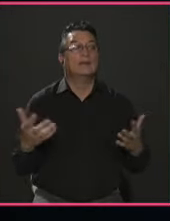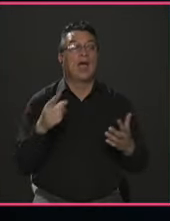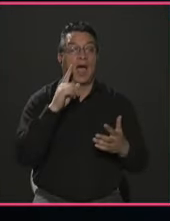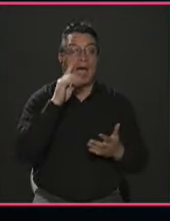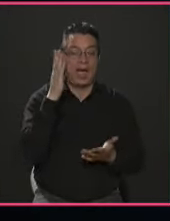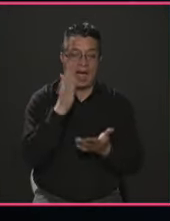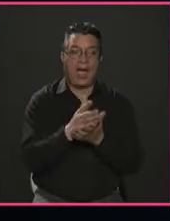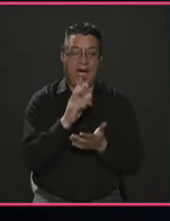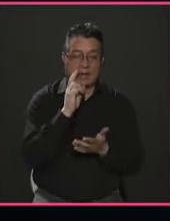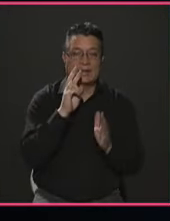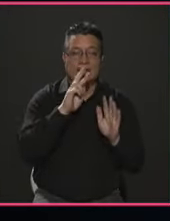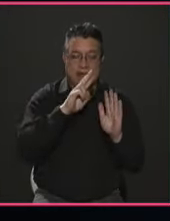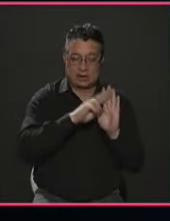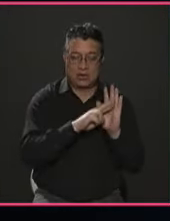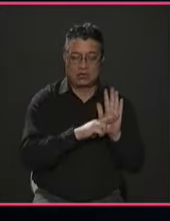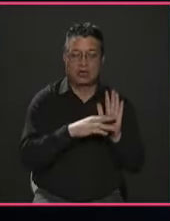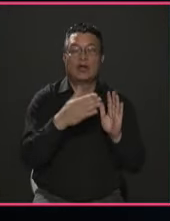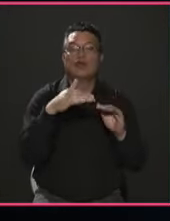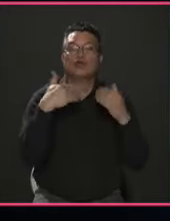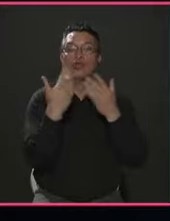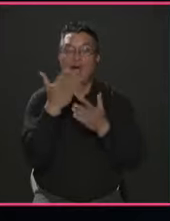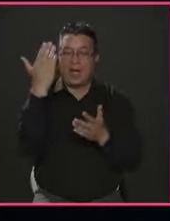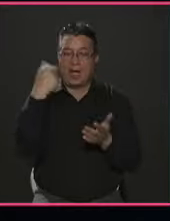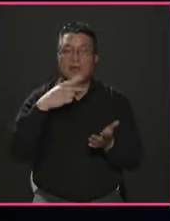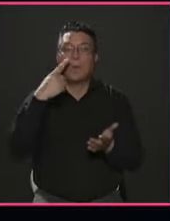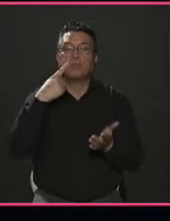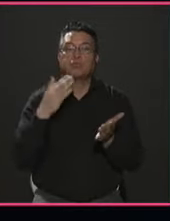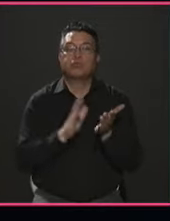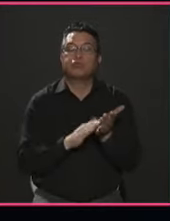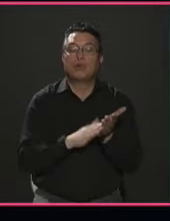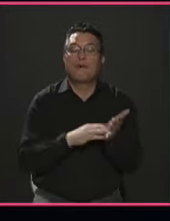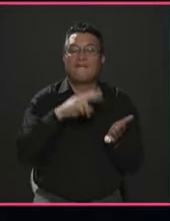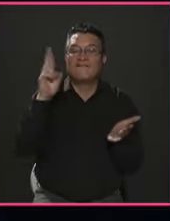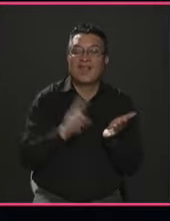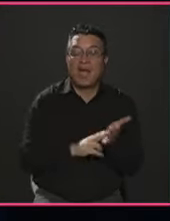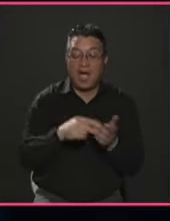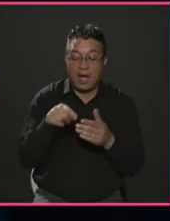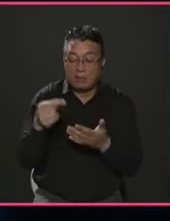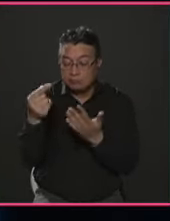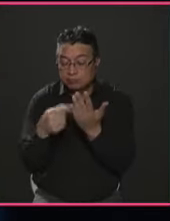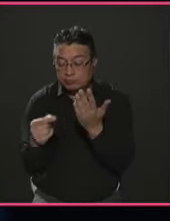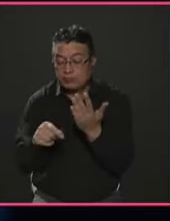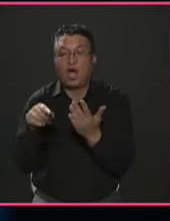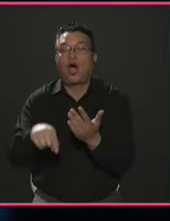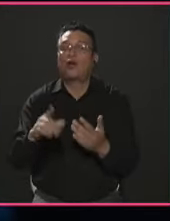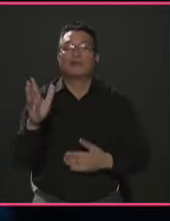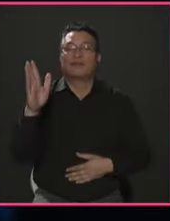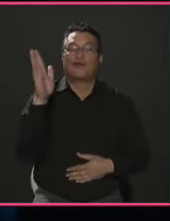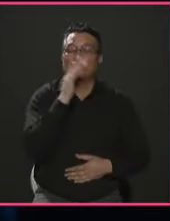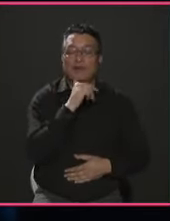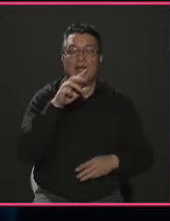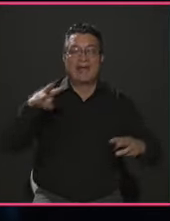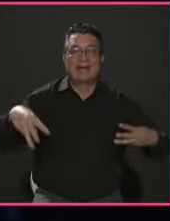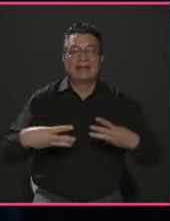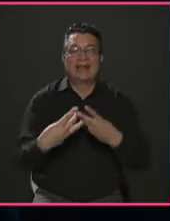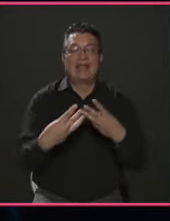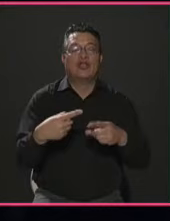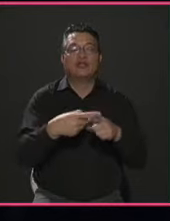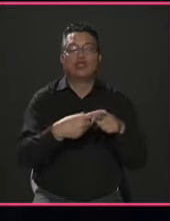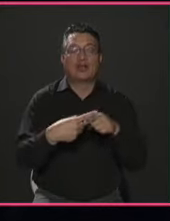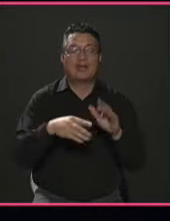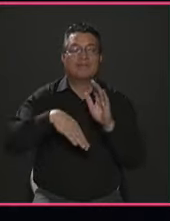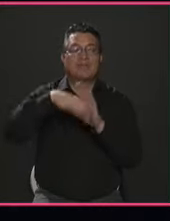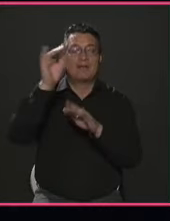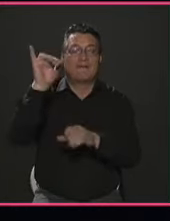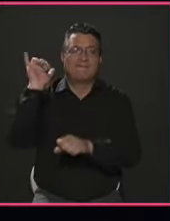regulaciones porque los medios que antes certifican la veracidad hoy día no lo hacen y las redes sociales gana o la